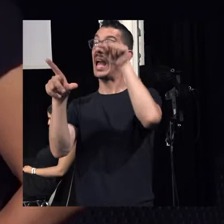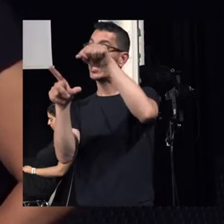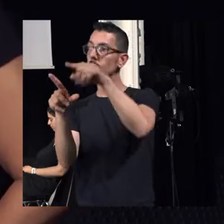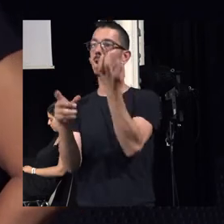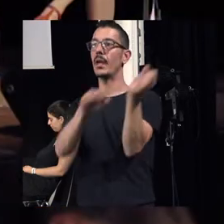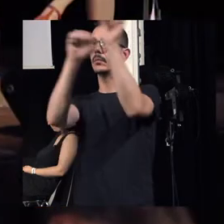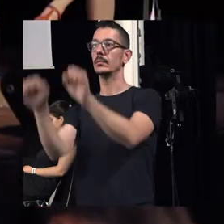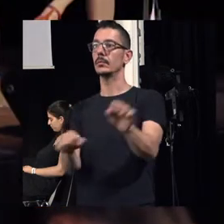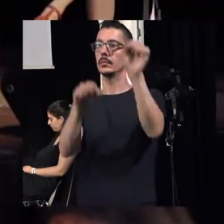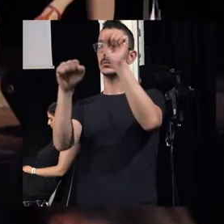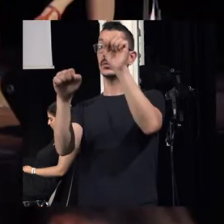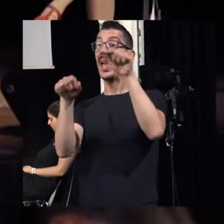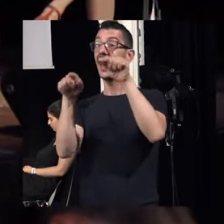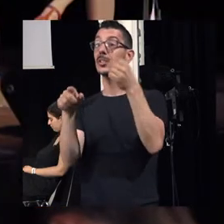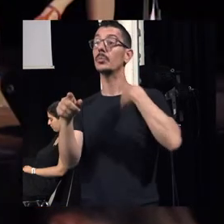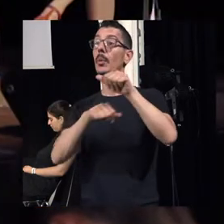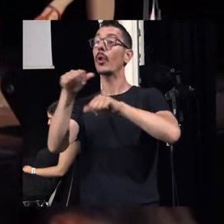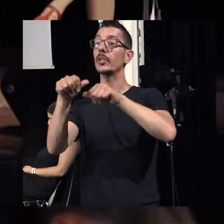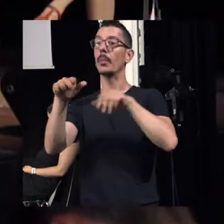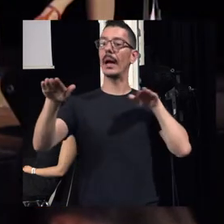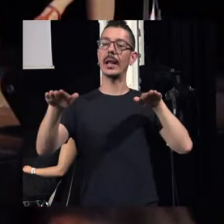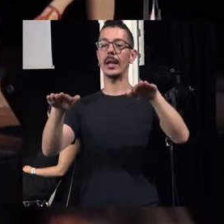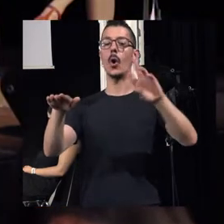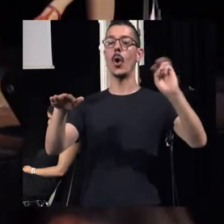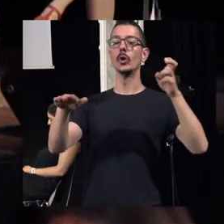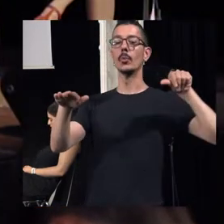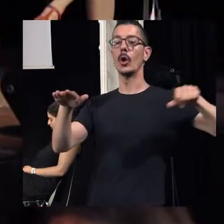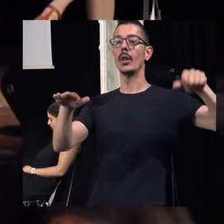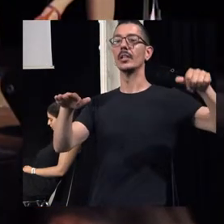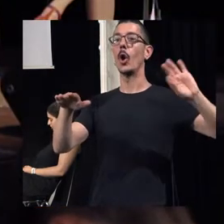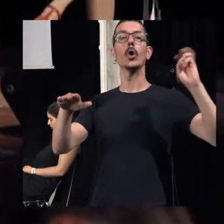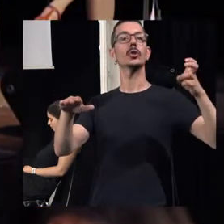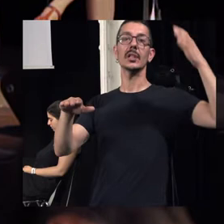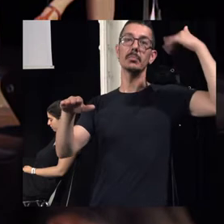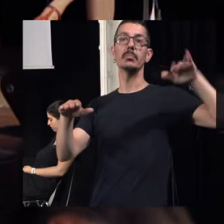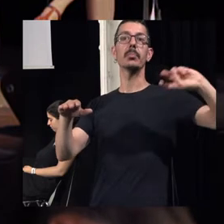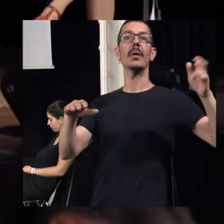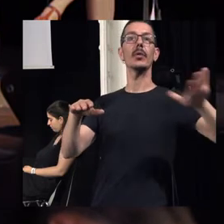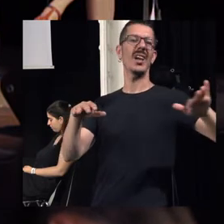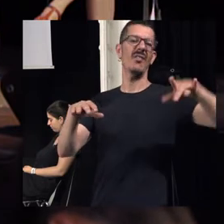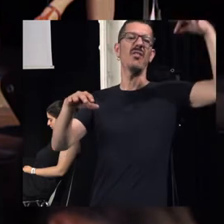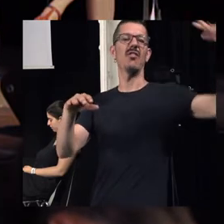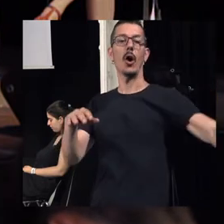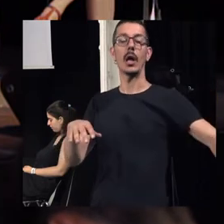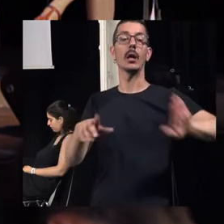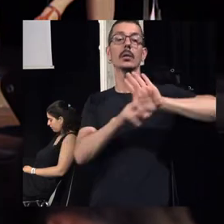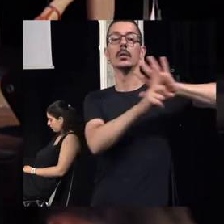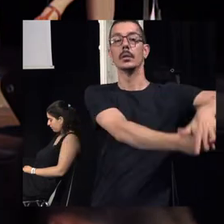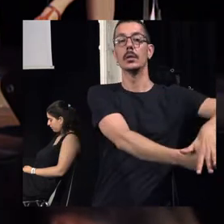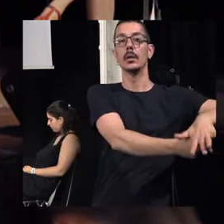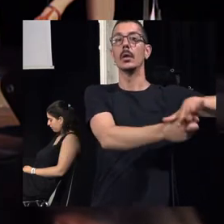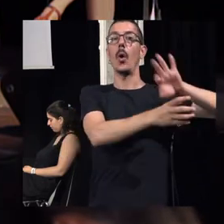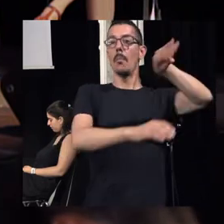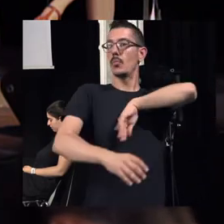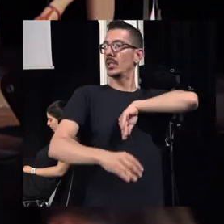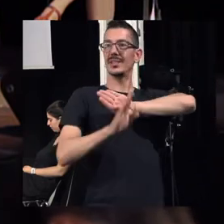en paralelo con un proceso de demarcación respecto de otras poblaciones que son objeto de segregación, eliminación o